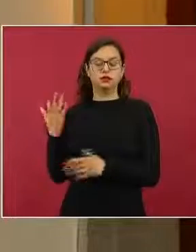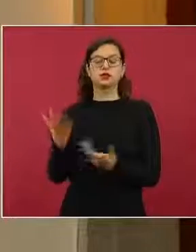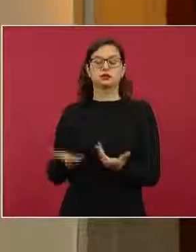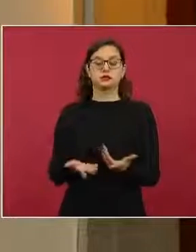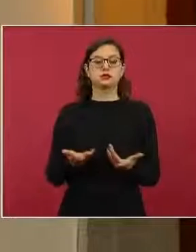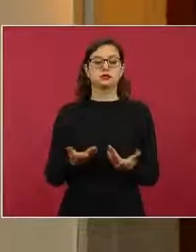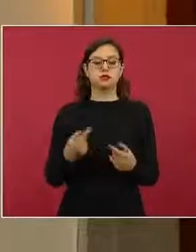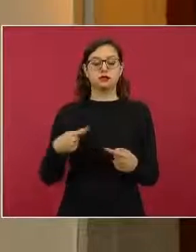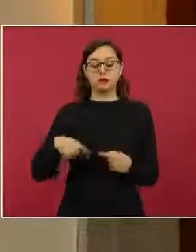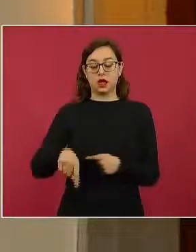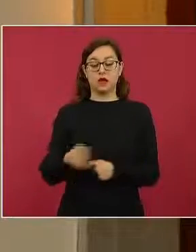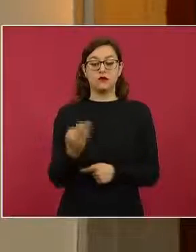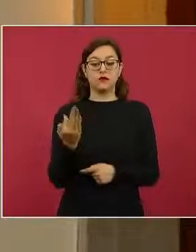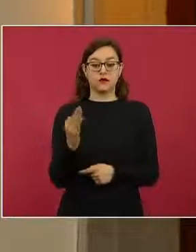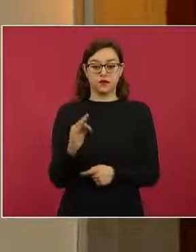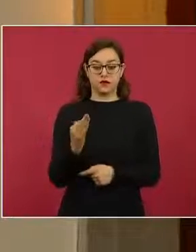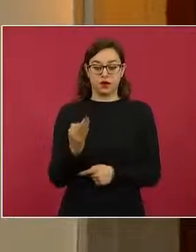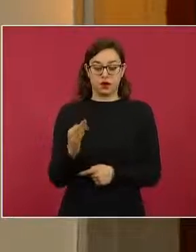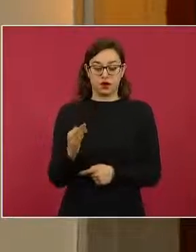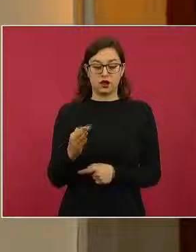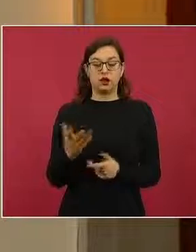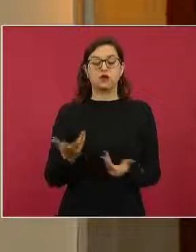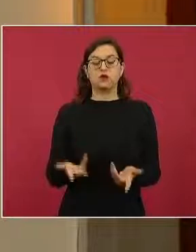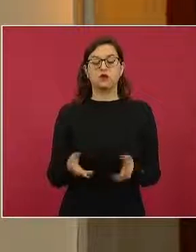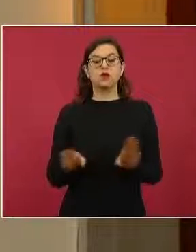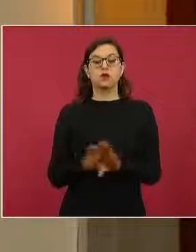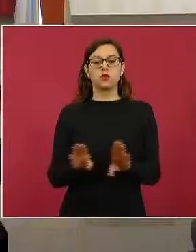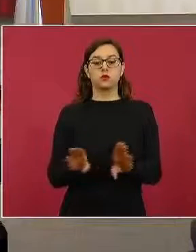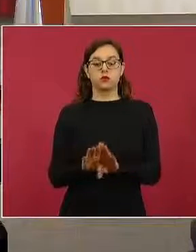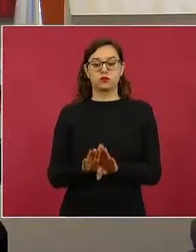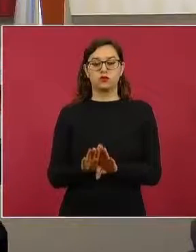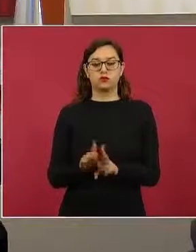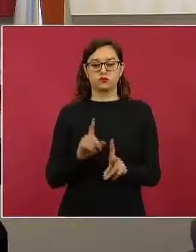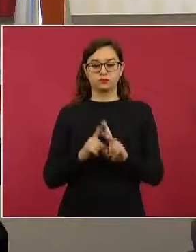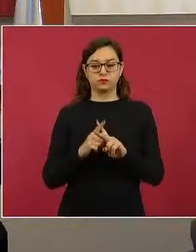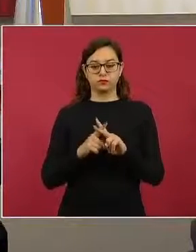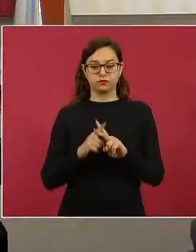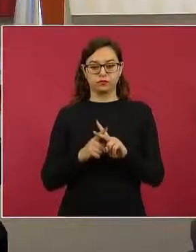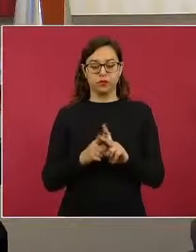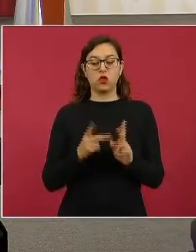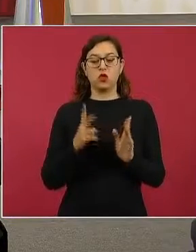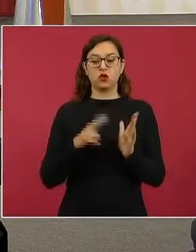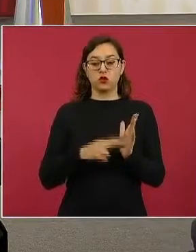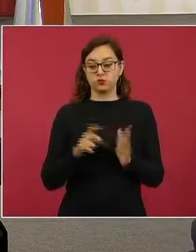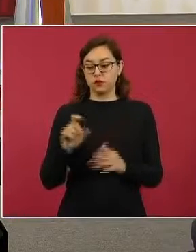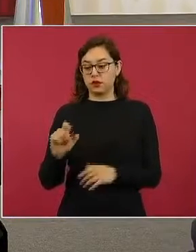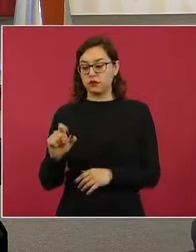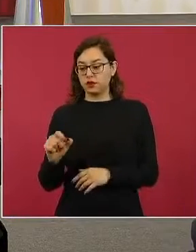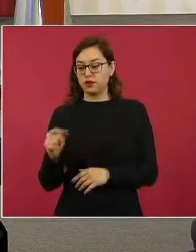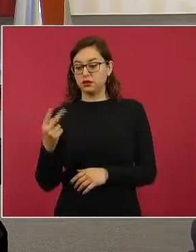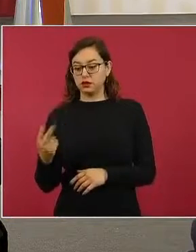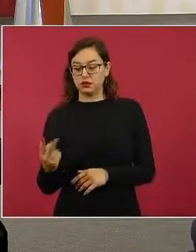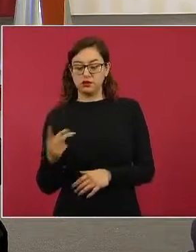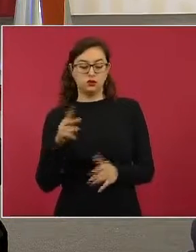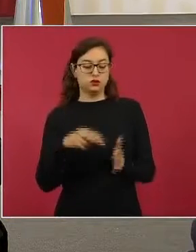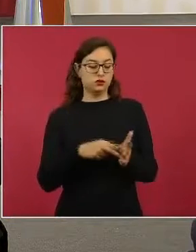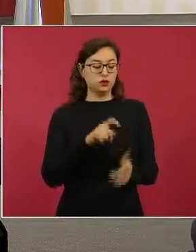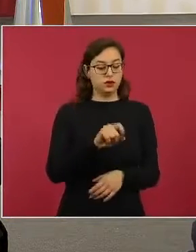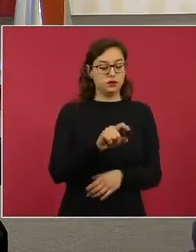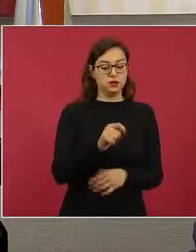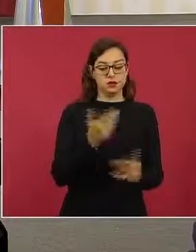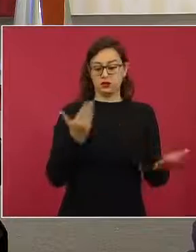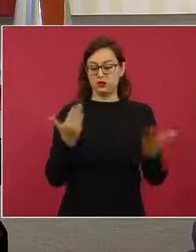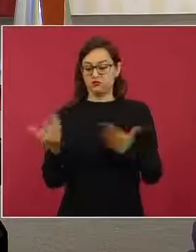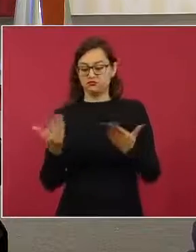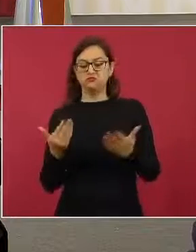para el mes de febrero y con este cálculo la reducción del 2022 contra el 2021 es de menos